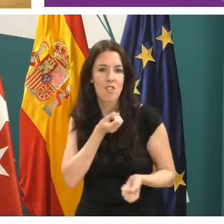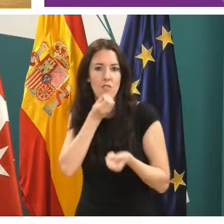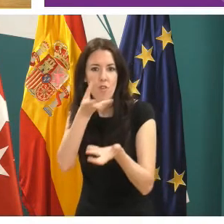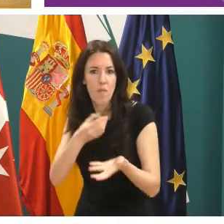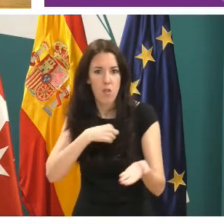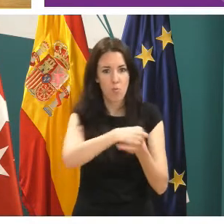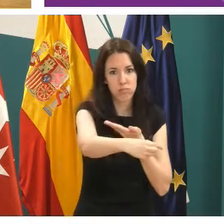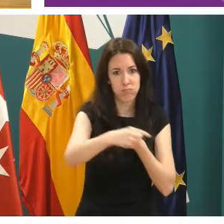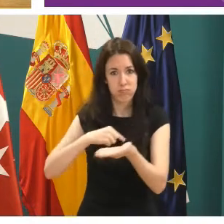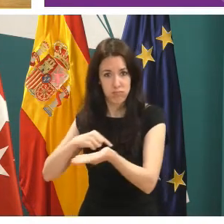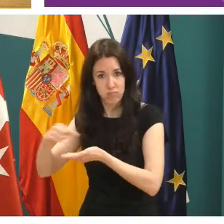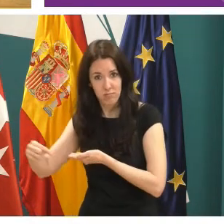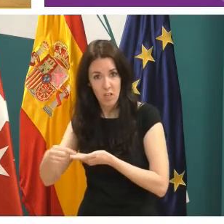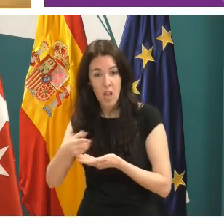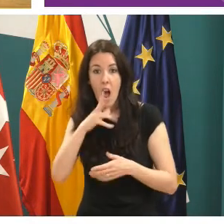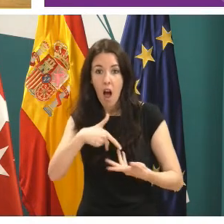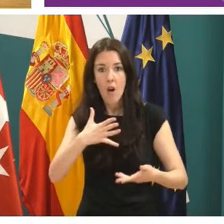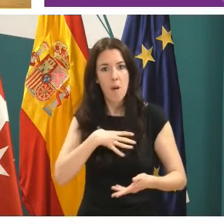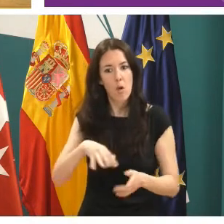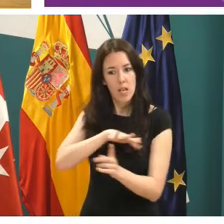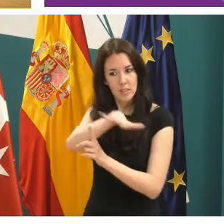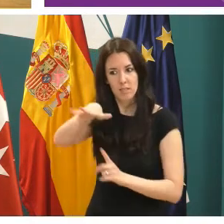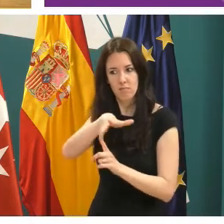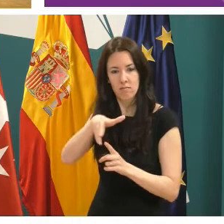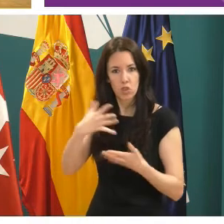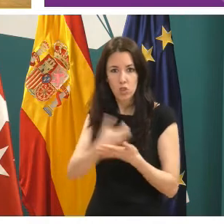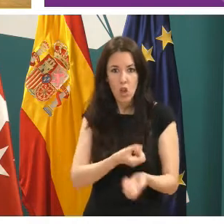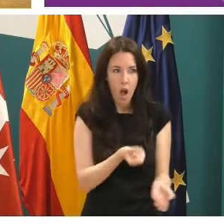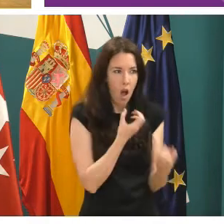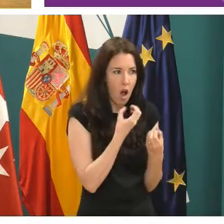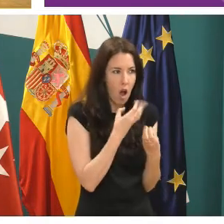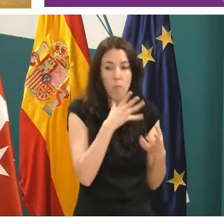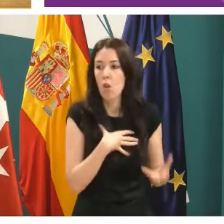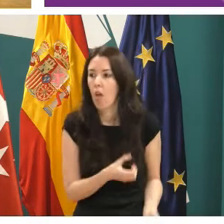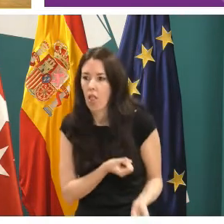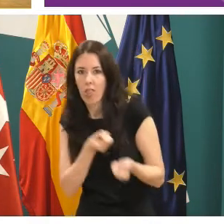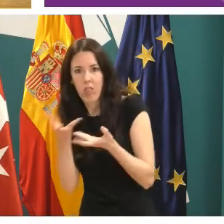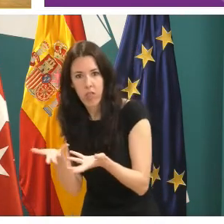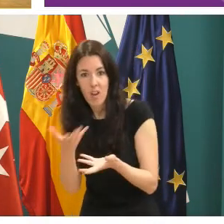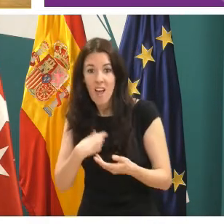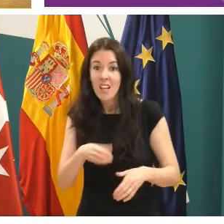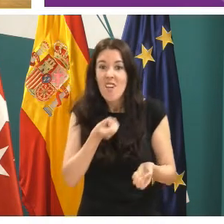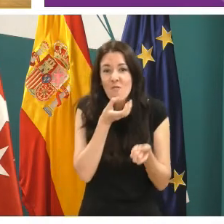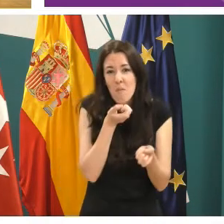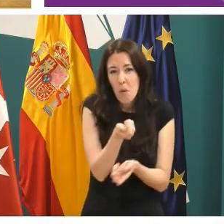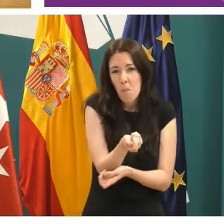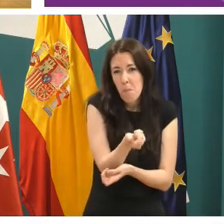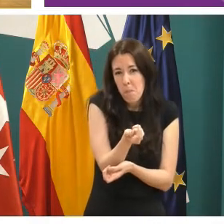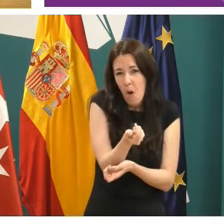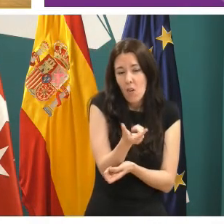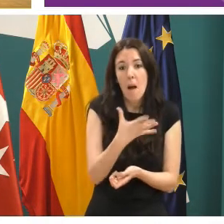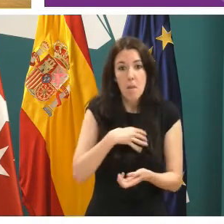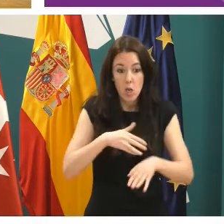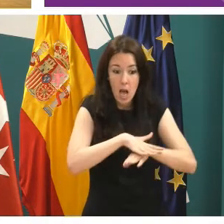Ahora podéis, de alguna forma, llevar a vuestros entornos toda esta información, que es pequeñita, pero que ya teniendo esta base podéis